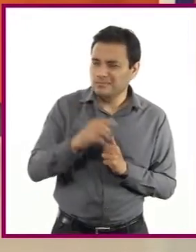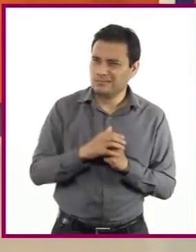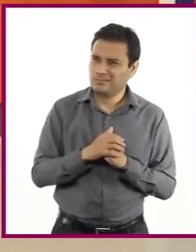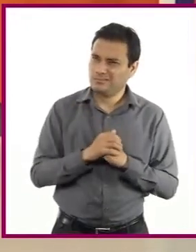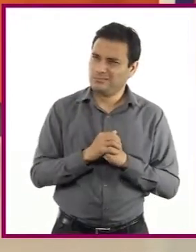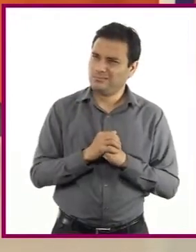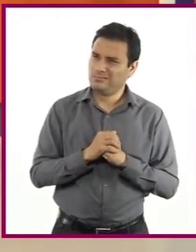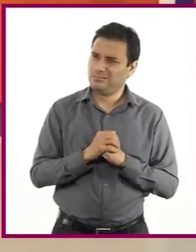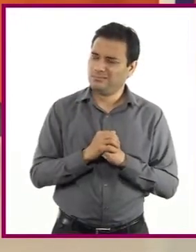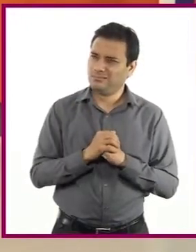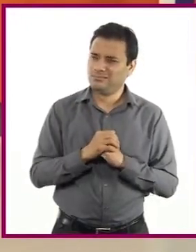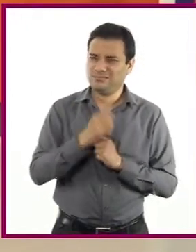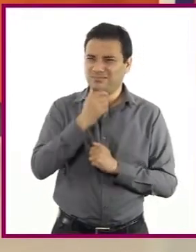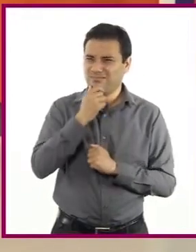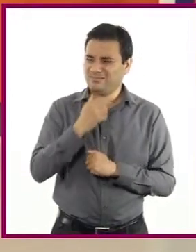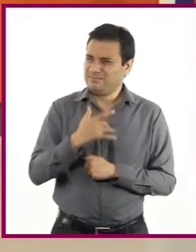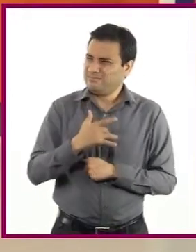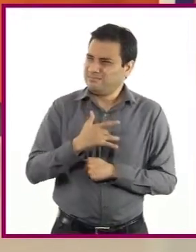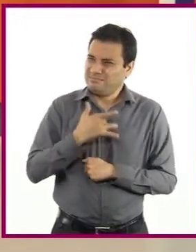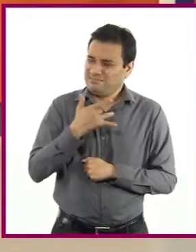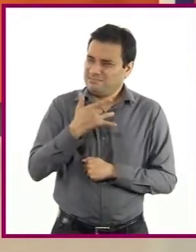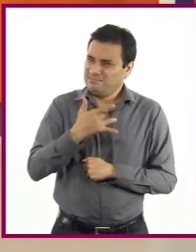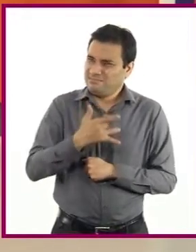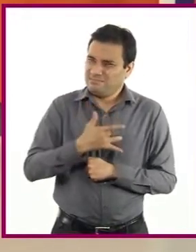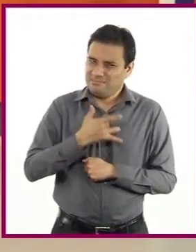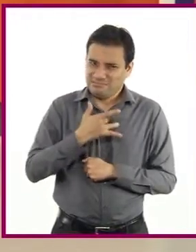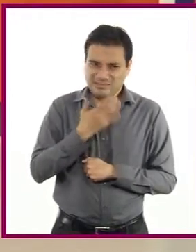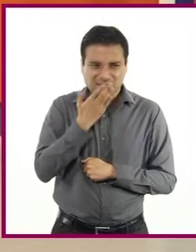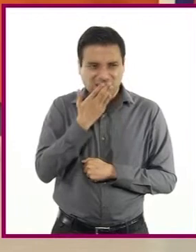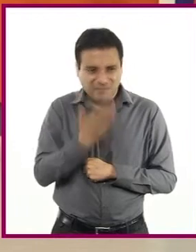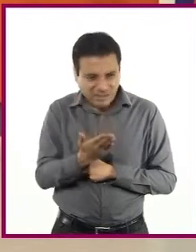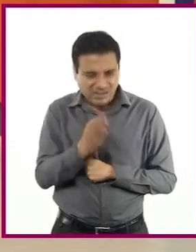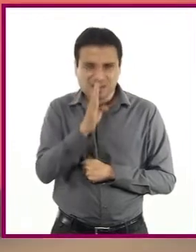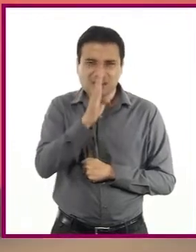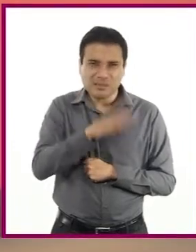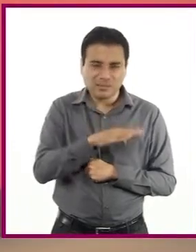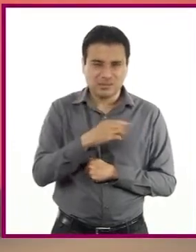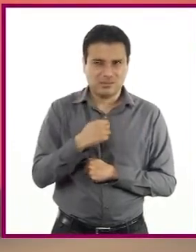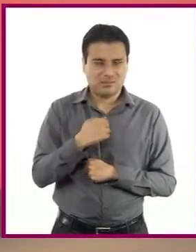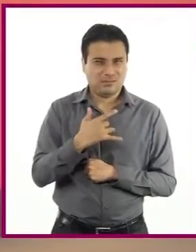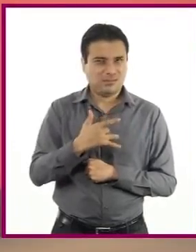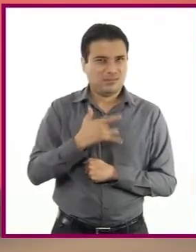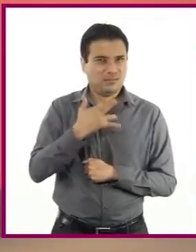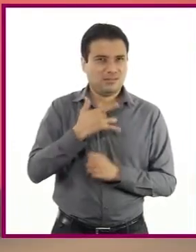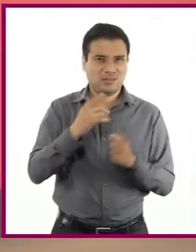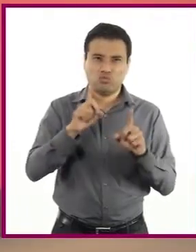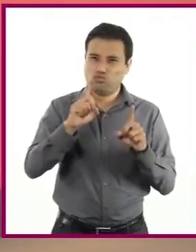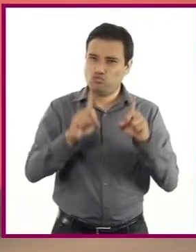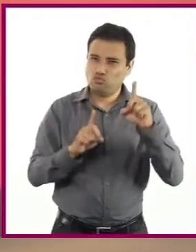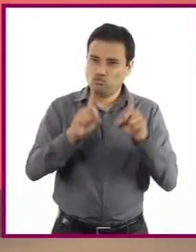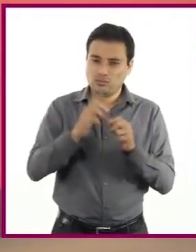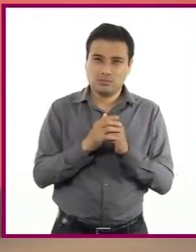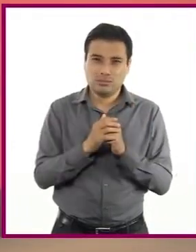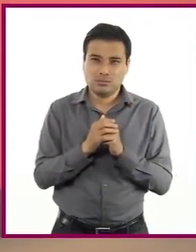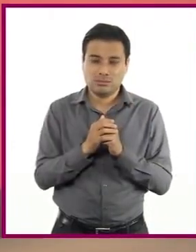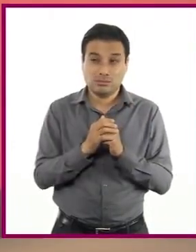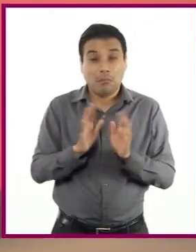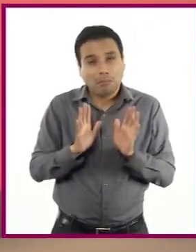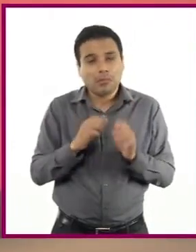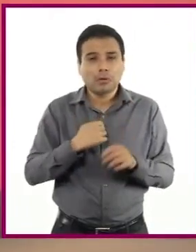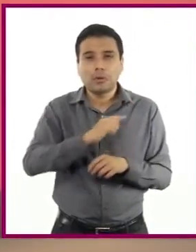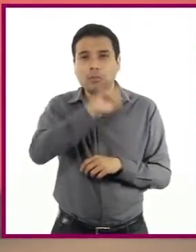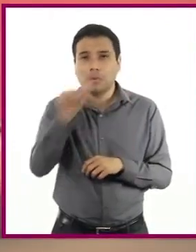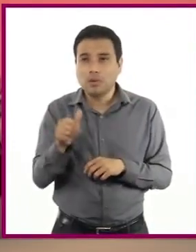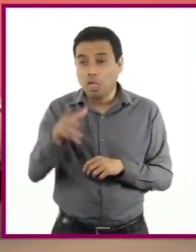con naturalidad y ya no cuestionamos si son correctas o no. Y así andamos por la vida